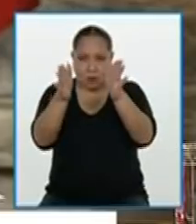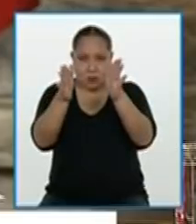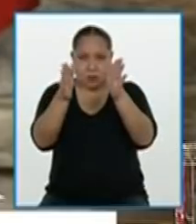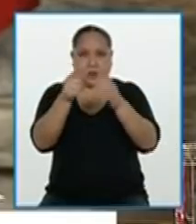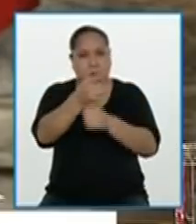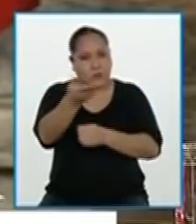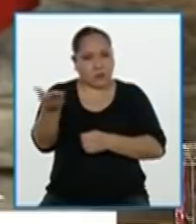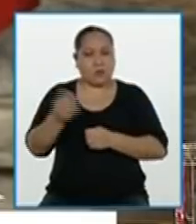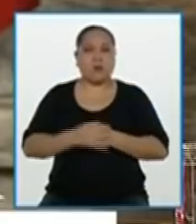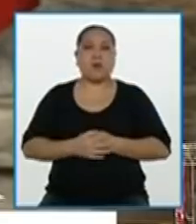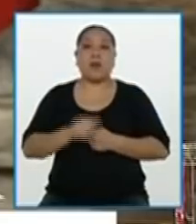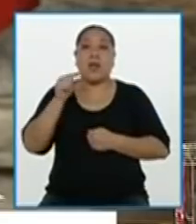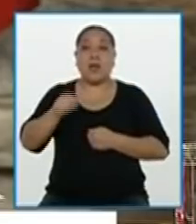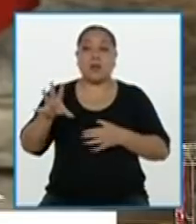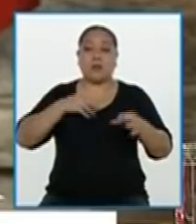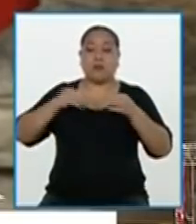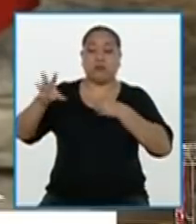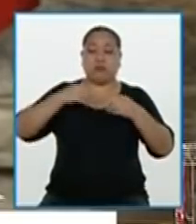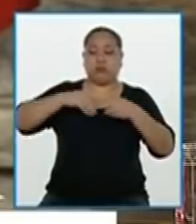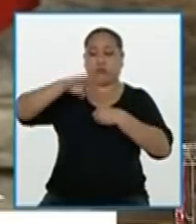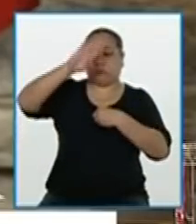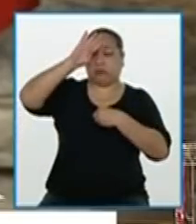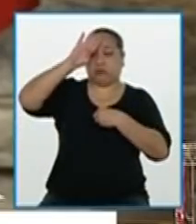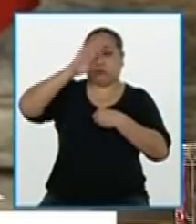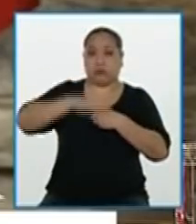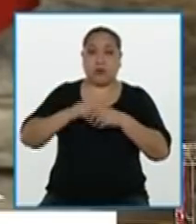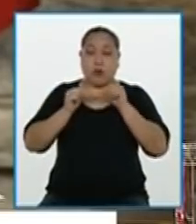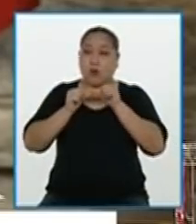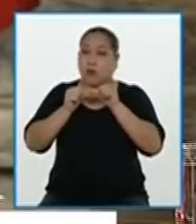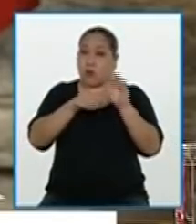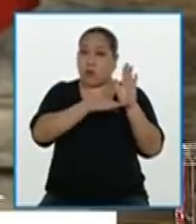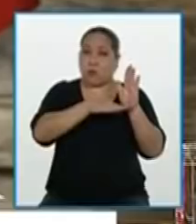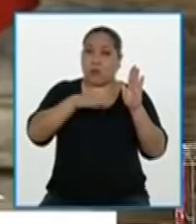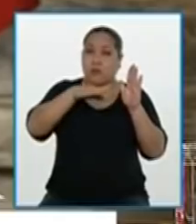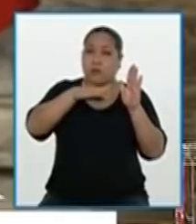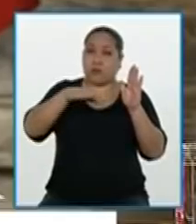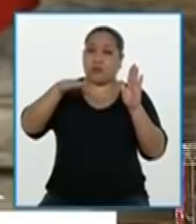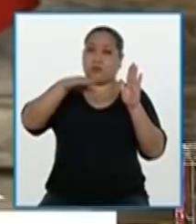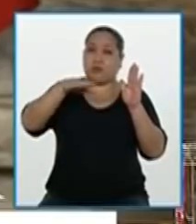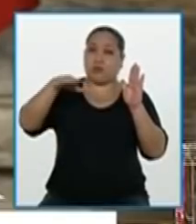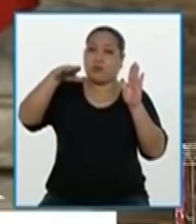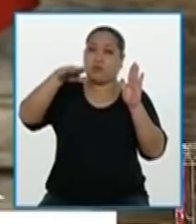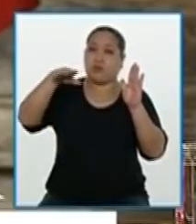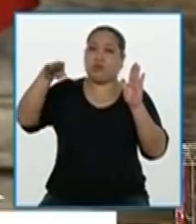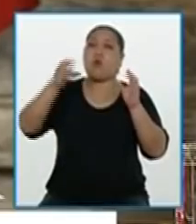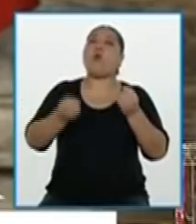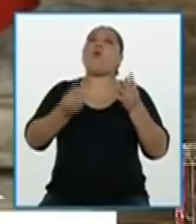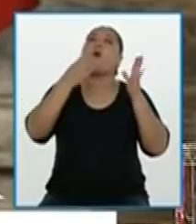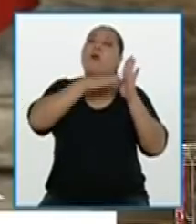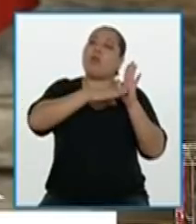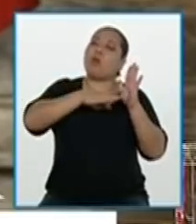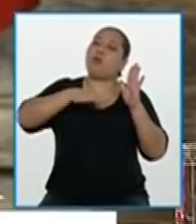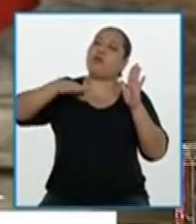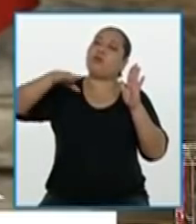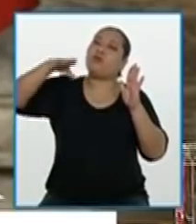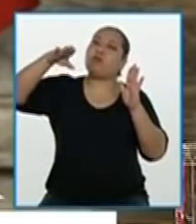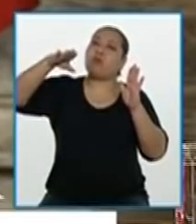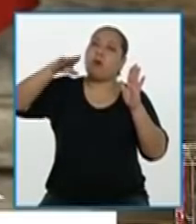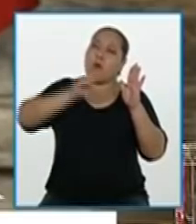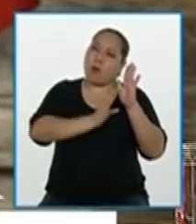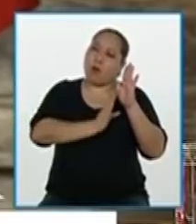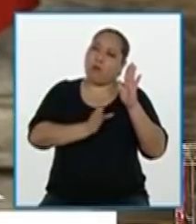tomar información, permitan tomar decisiones más precisas dentro de las localidades, ¿no? Y como le decía, diferenciar quizá una ciudad